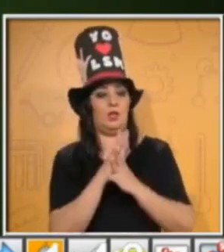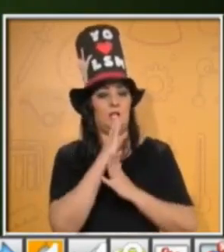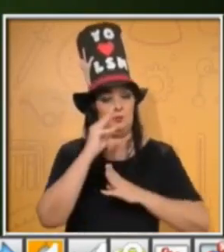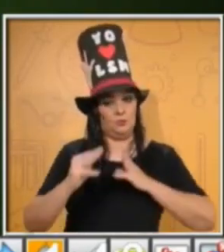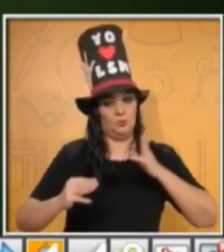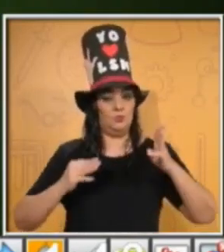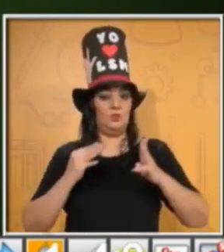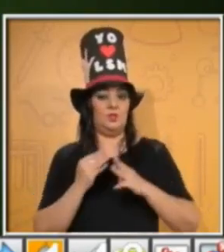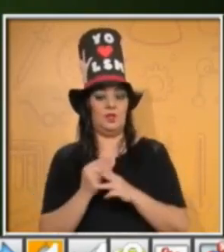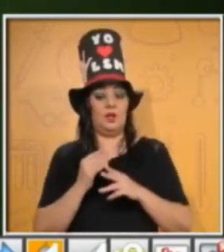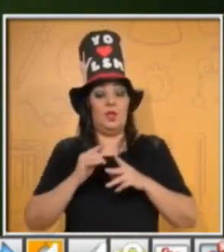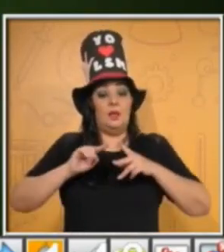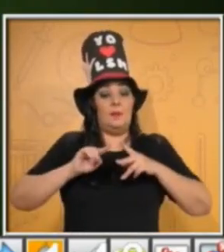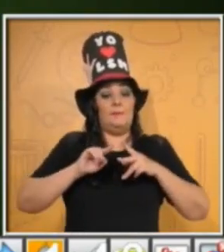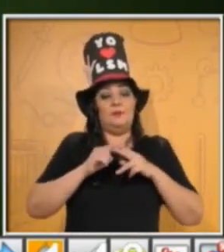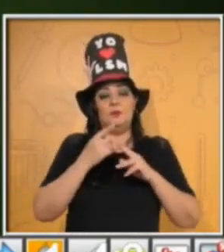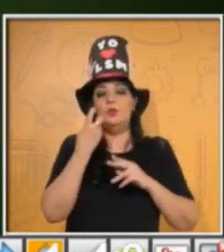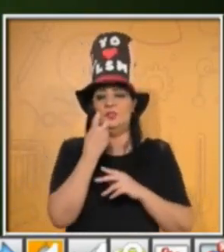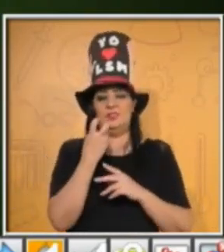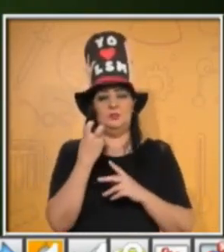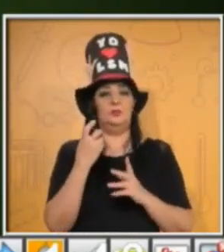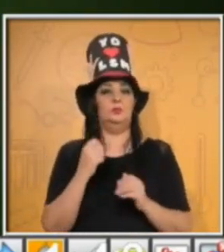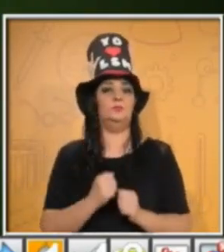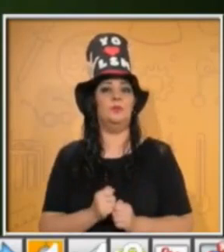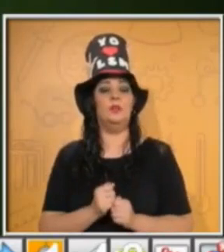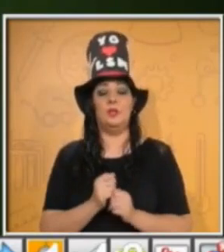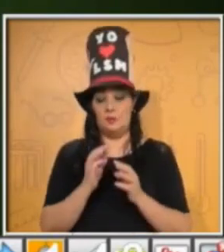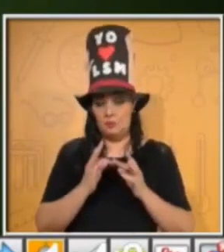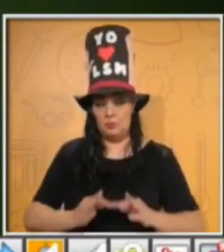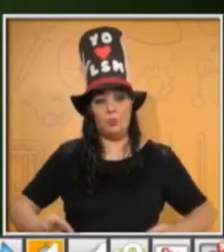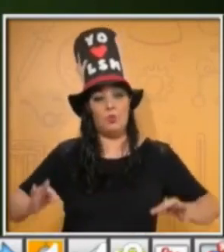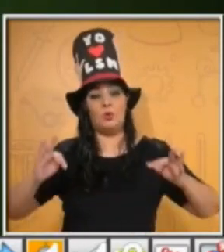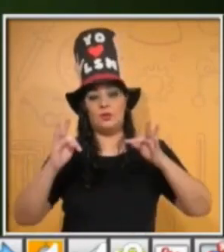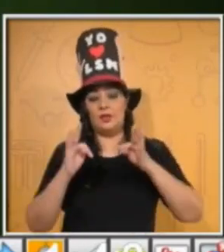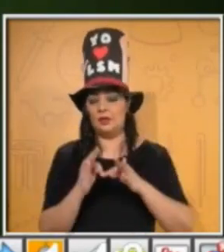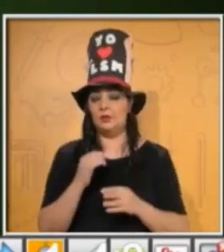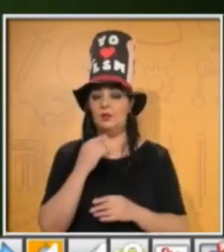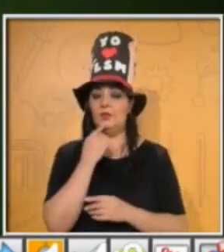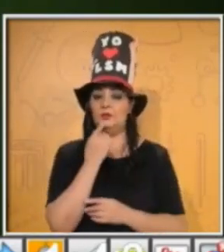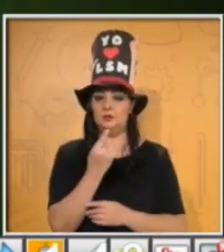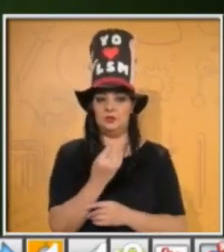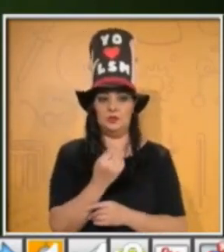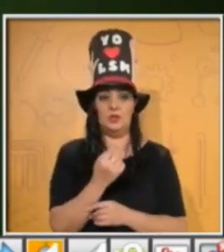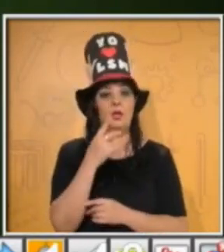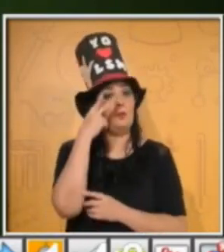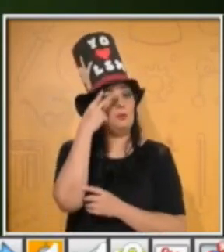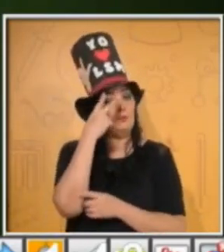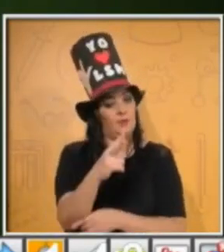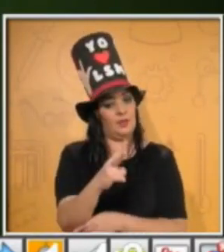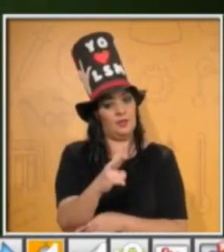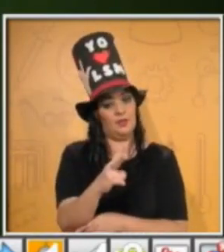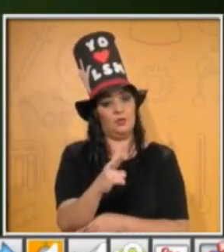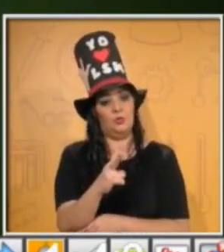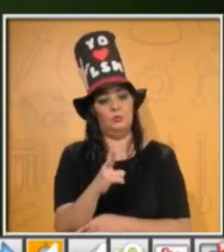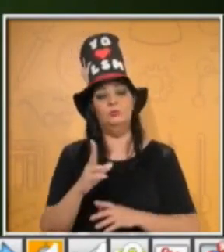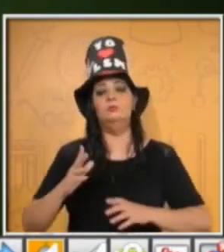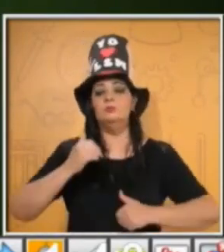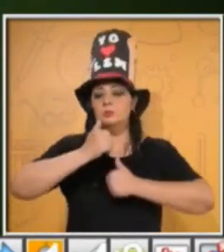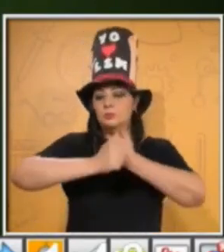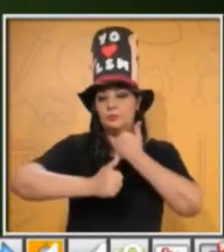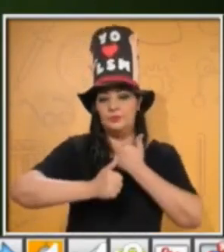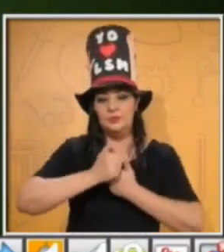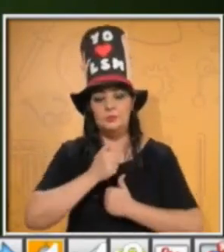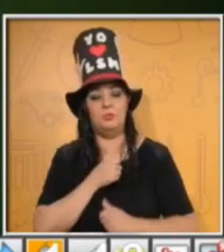se desarrolló esta guerra que acabamos de mencionar y es importante mencionar que México participó de